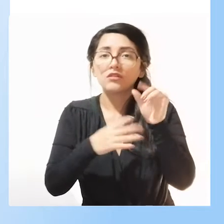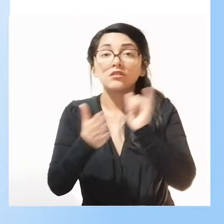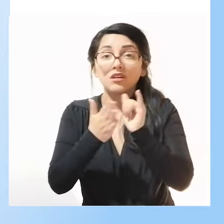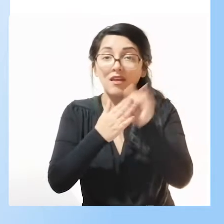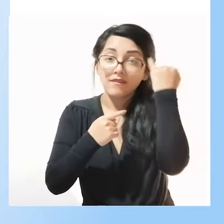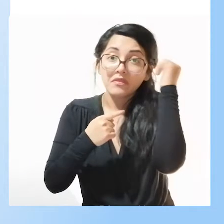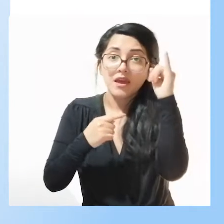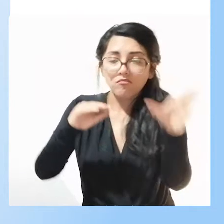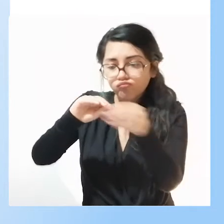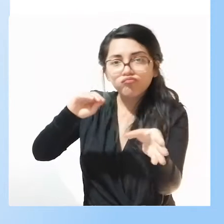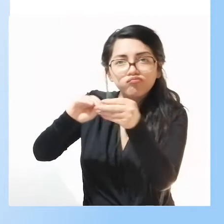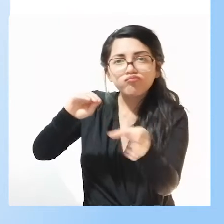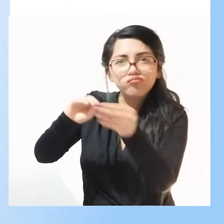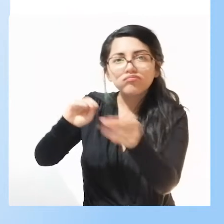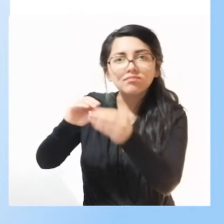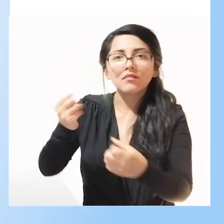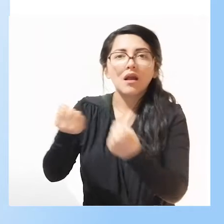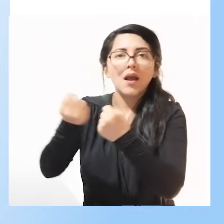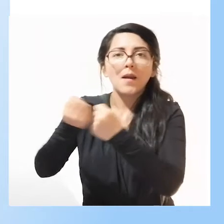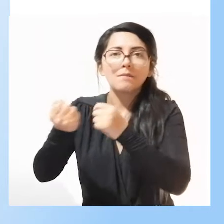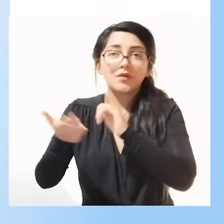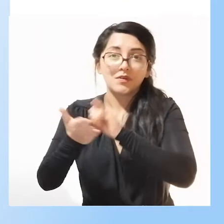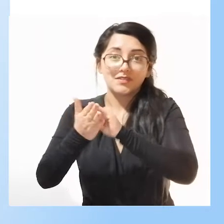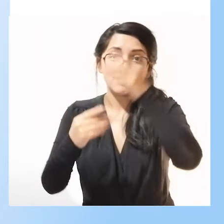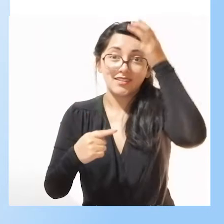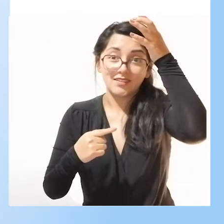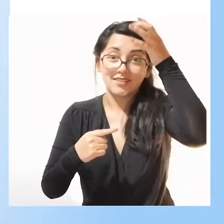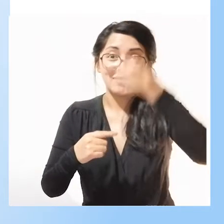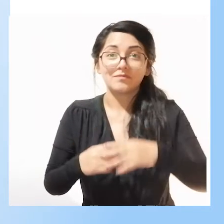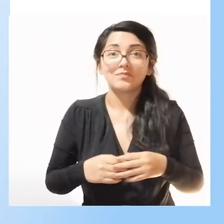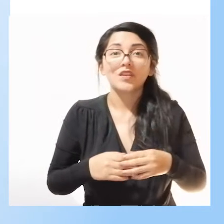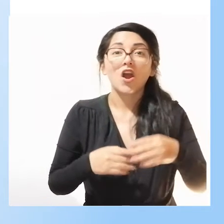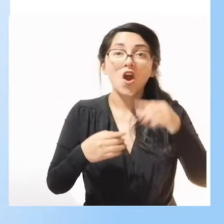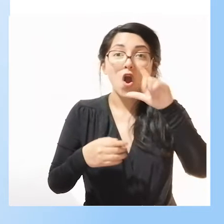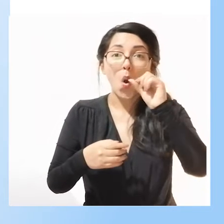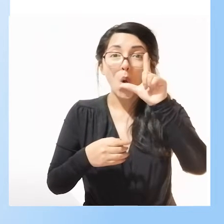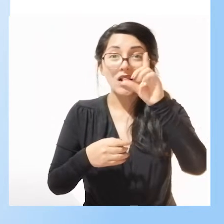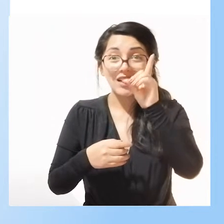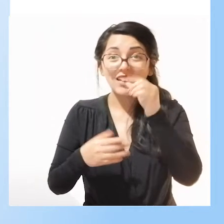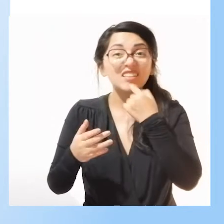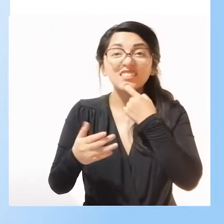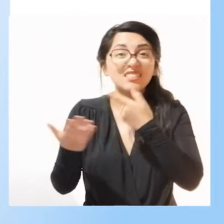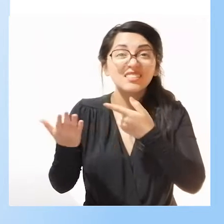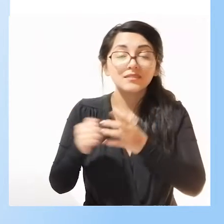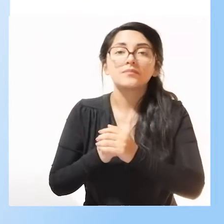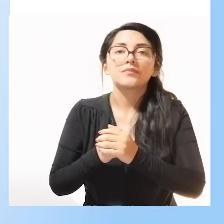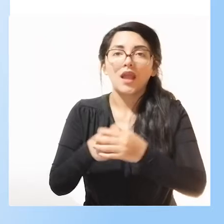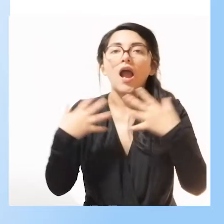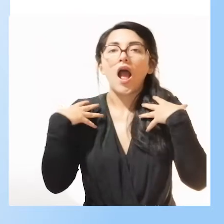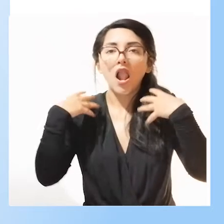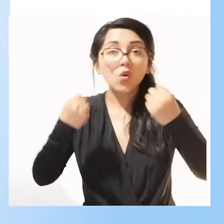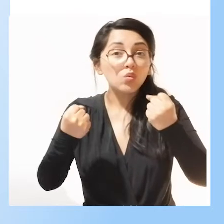otros componentes que complementan este concepto. Gall aportó una definición que es la salud es